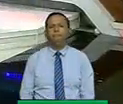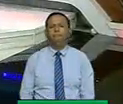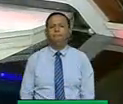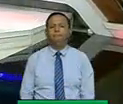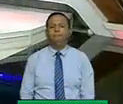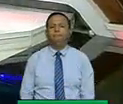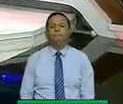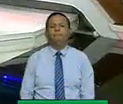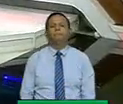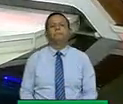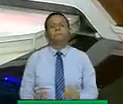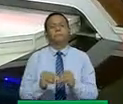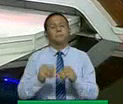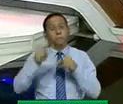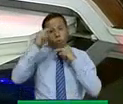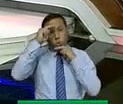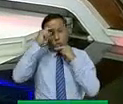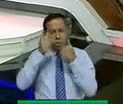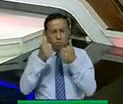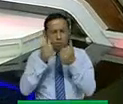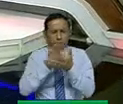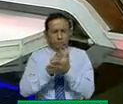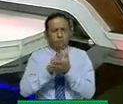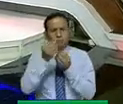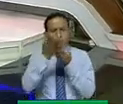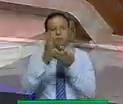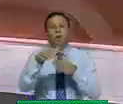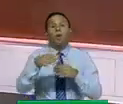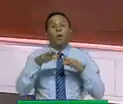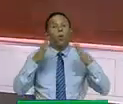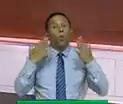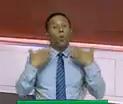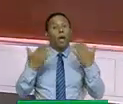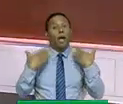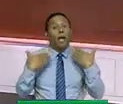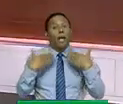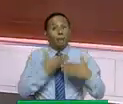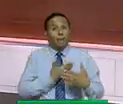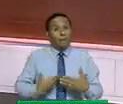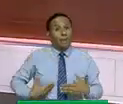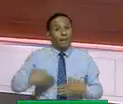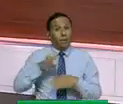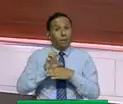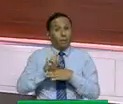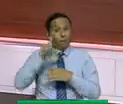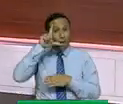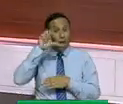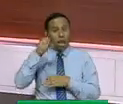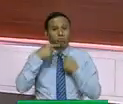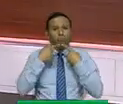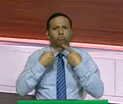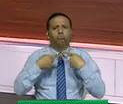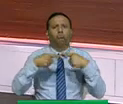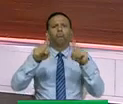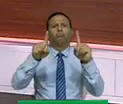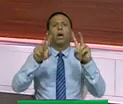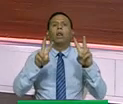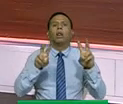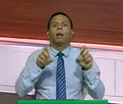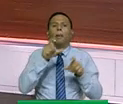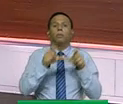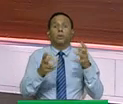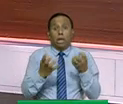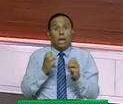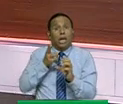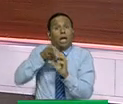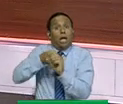Vamos con buenas noticias. En Guayaquil, el presidente de la República, Guillermo Lasso, anunció que ya no se aplicará el examen de SENESID para